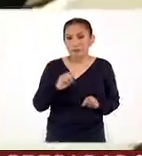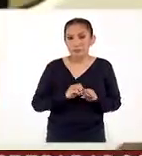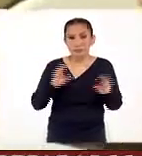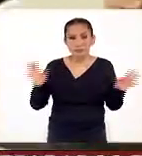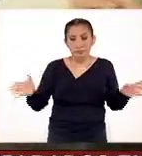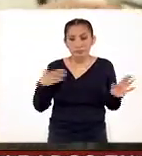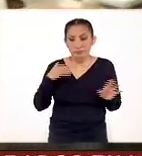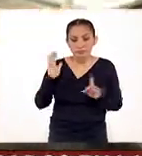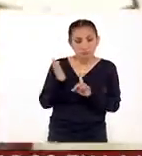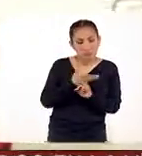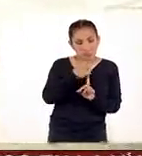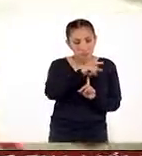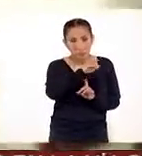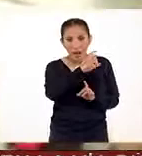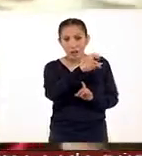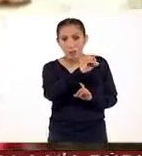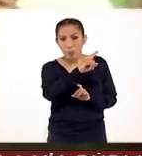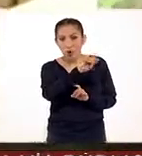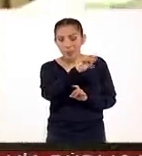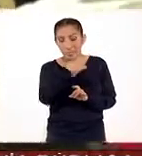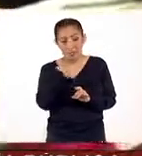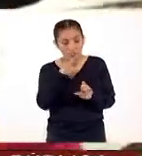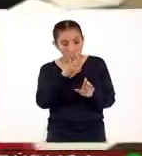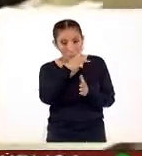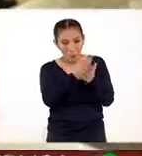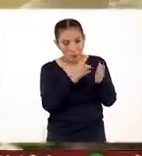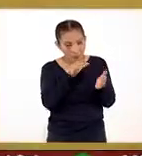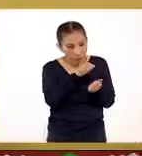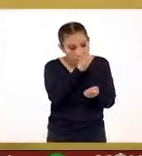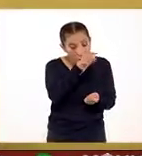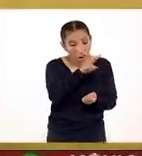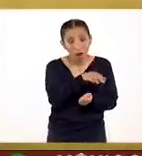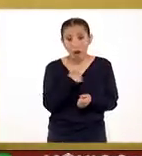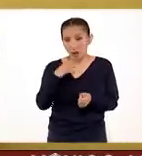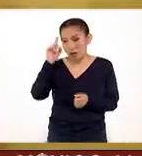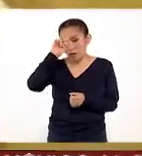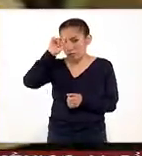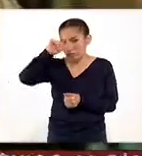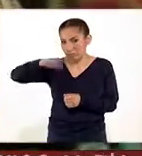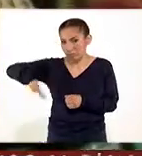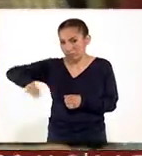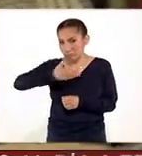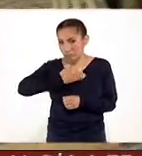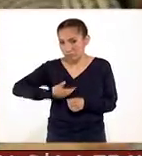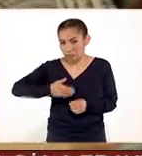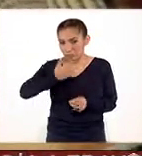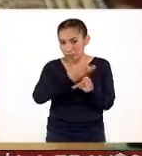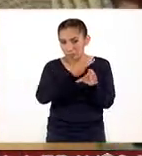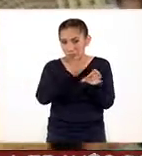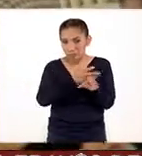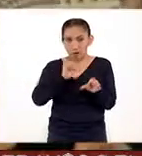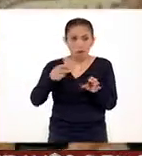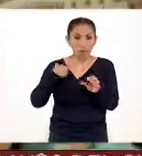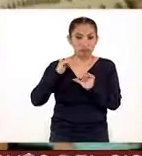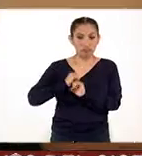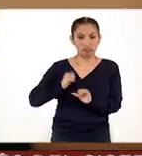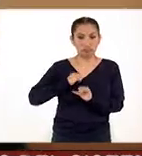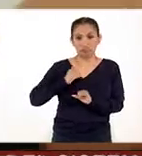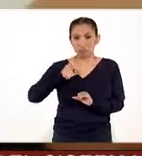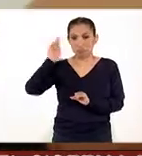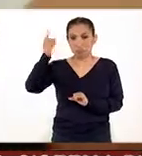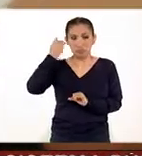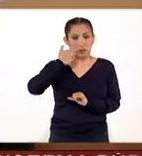luego, convencido al doctor Mario Molina desde que conoció el programa, él siendo asesor del presidente Obama y miembro de las Academias de Ciencias de Estados